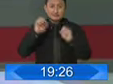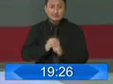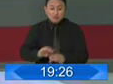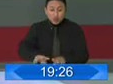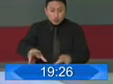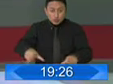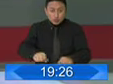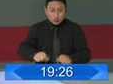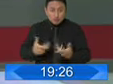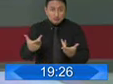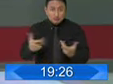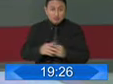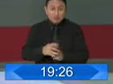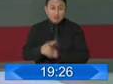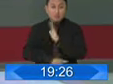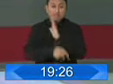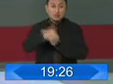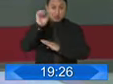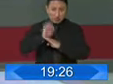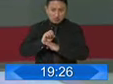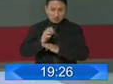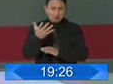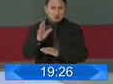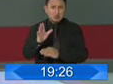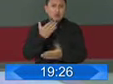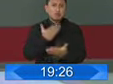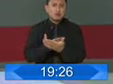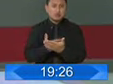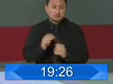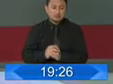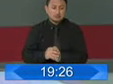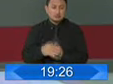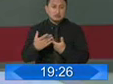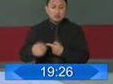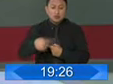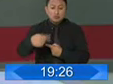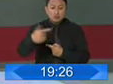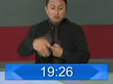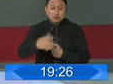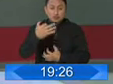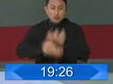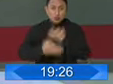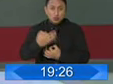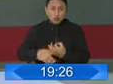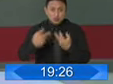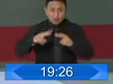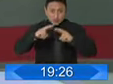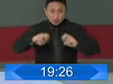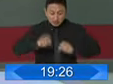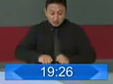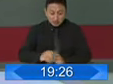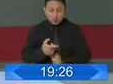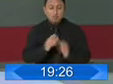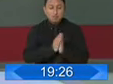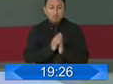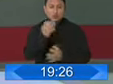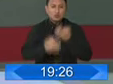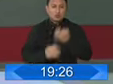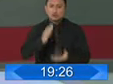corrupción encontrados en Petroecuador. Señala que faltan pocos días para que concluya la instrucción fiscal y pide la nulidad del